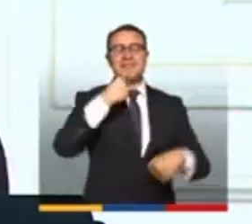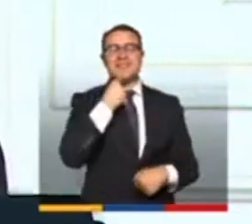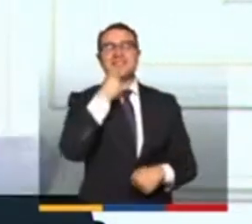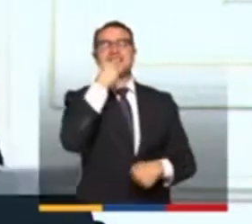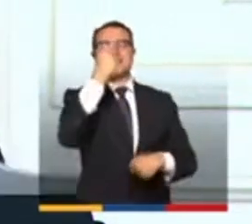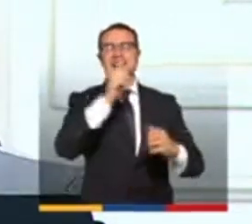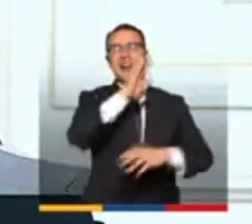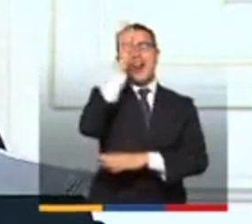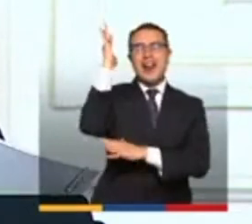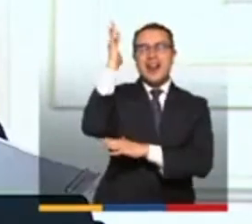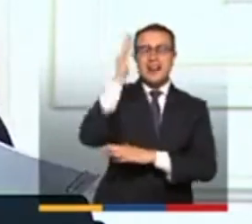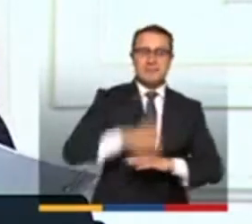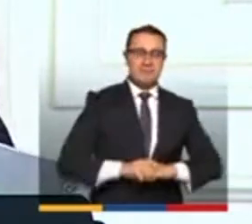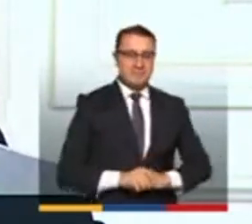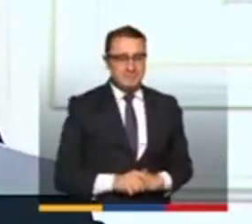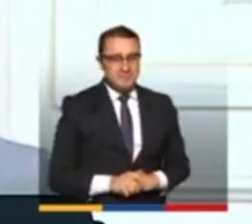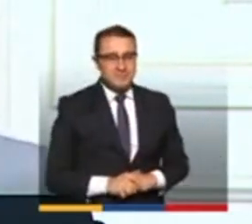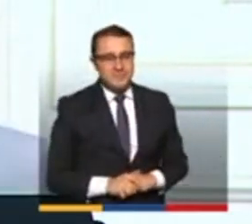Entonces,